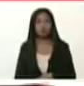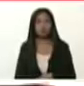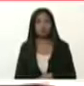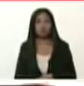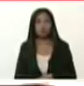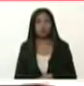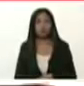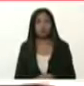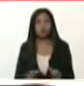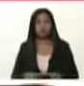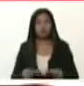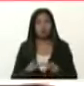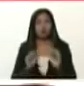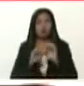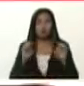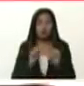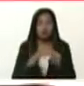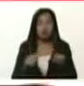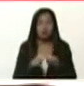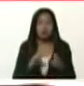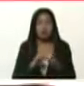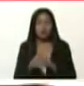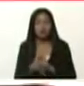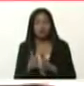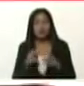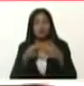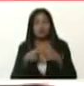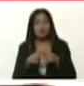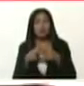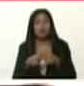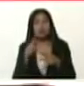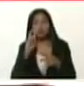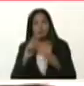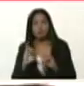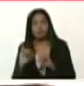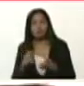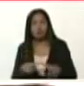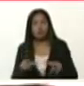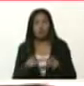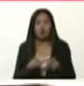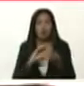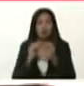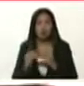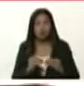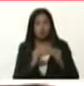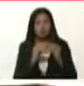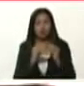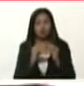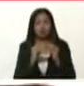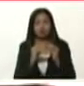En el área educativa, en este taller se han identificado 500 obras a rehabilitar.